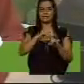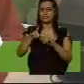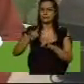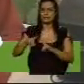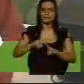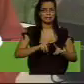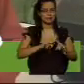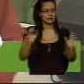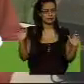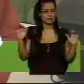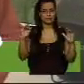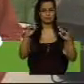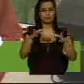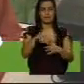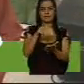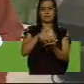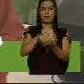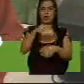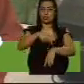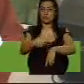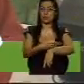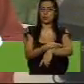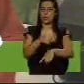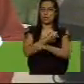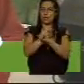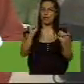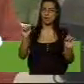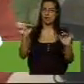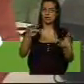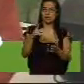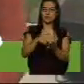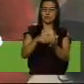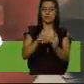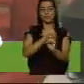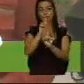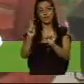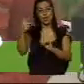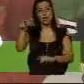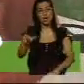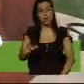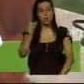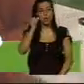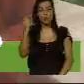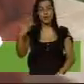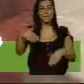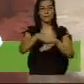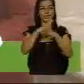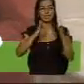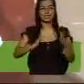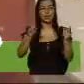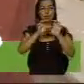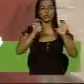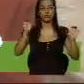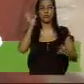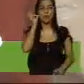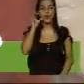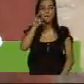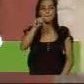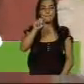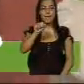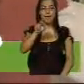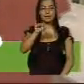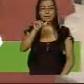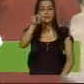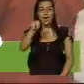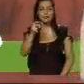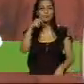aspectos han asistido a este centro desde temprano de la mañana para registrarse. A mi lado se encuentra la ministra del Poder Popular para la Educación, Mariana Hanson, para que nos detalle, ministra, lo que ha